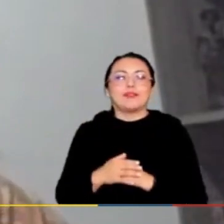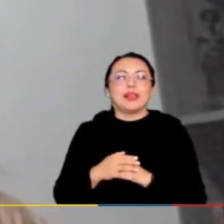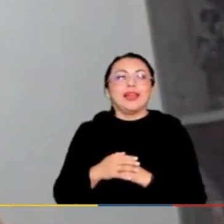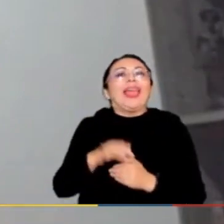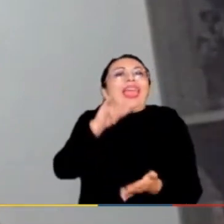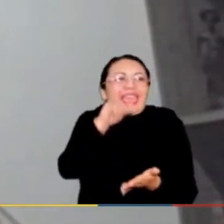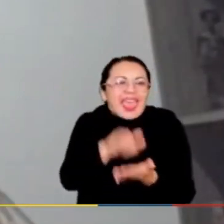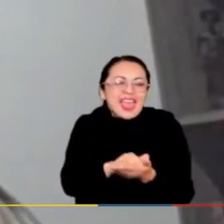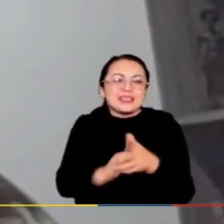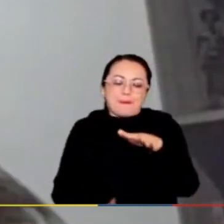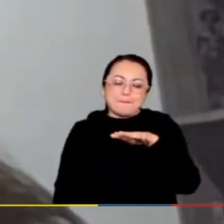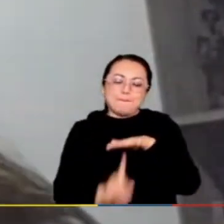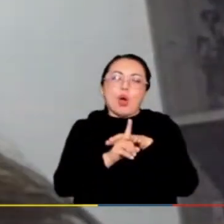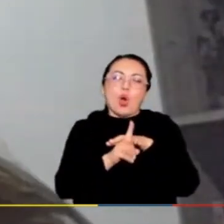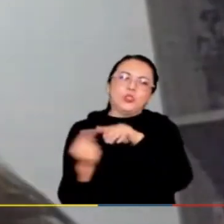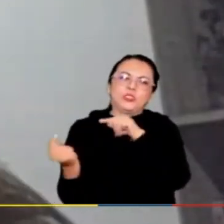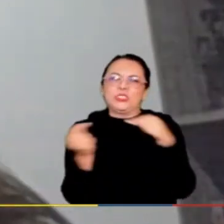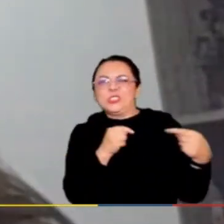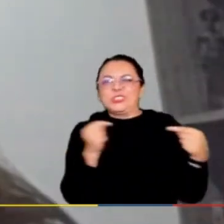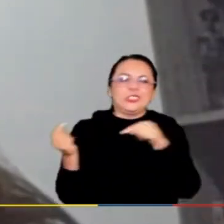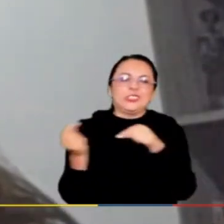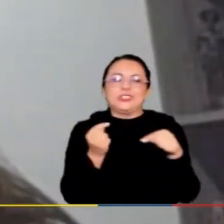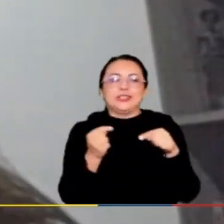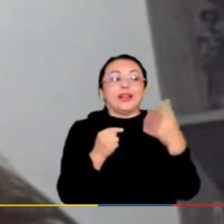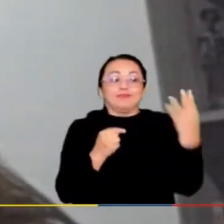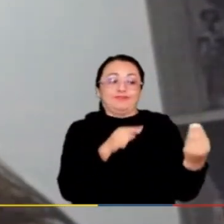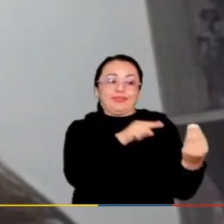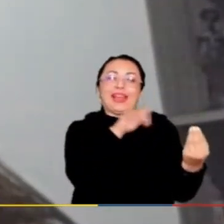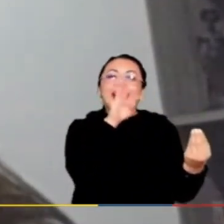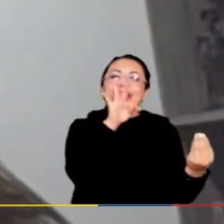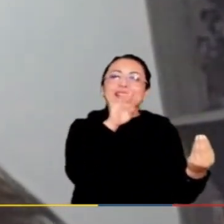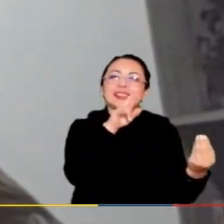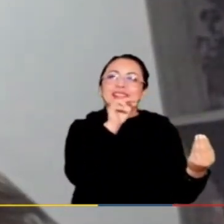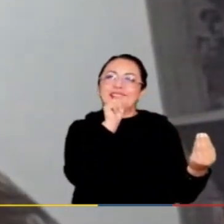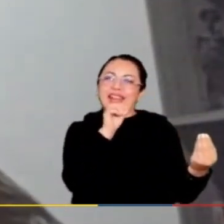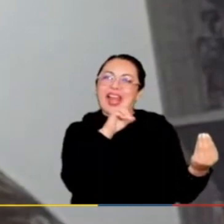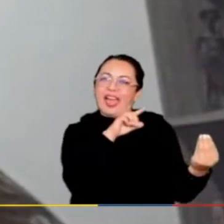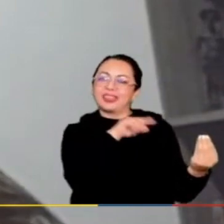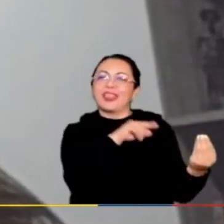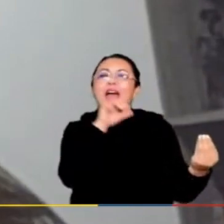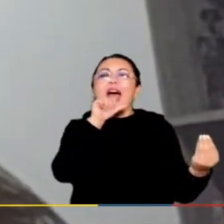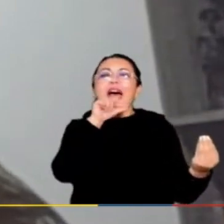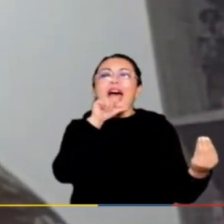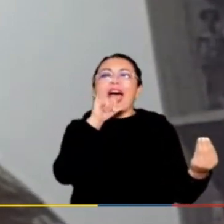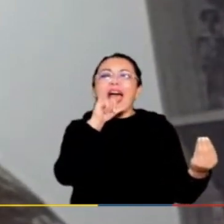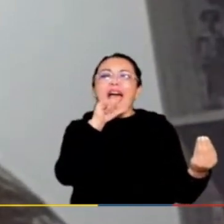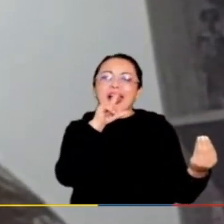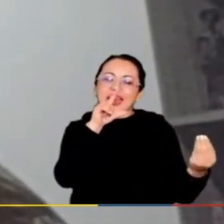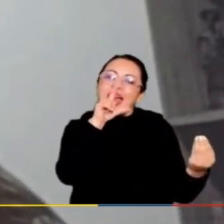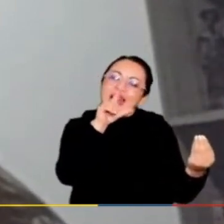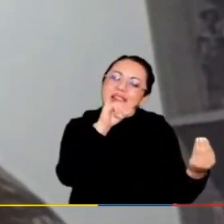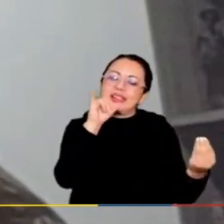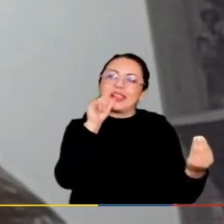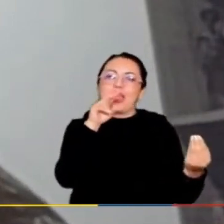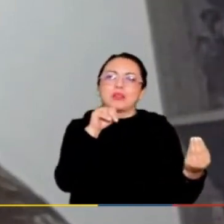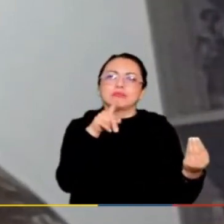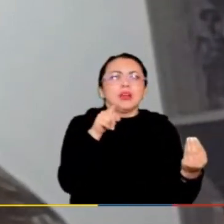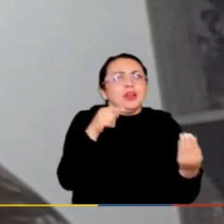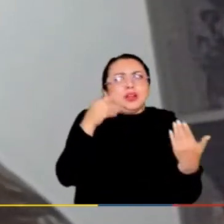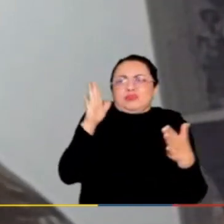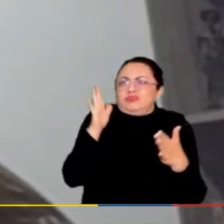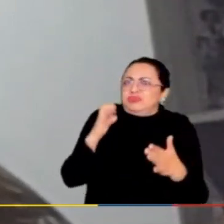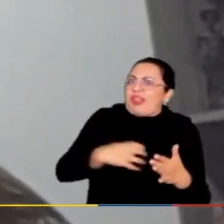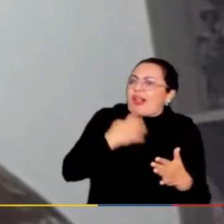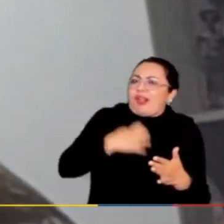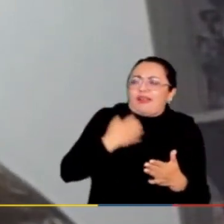del litigio. Trae Allianz, se queja precisamente de que no recibió la asesoría por parte